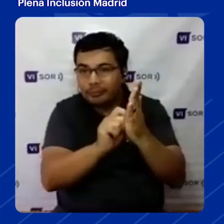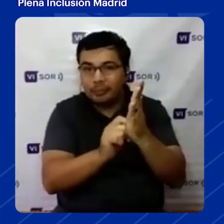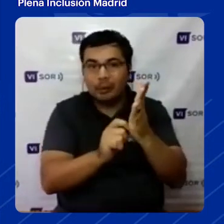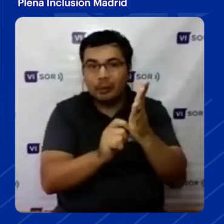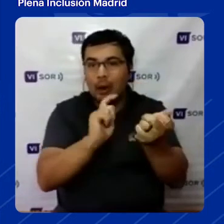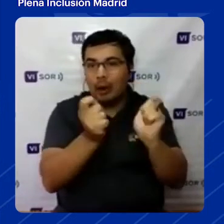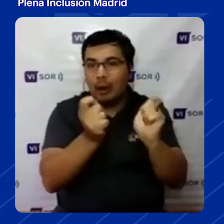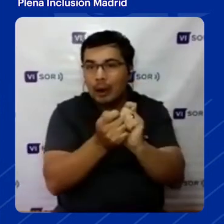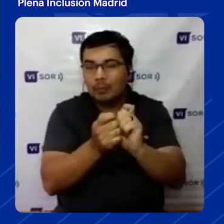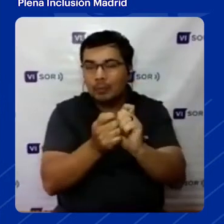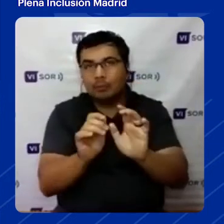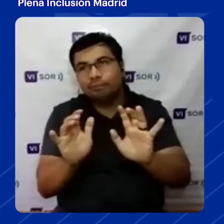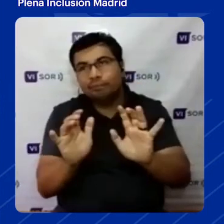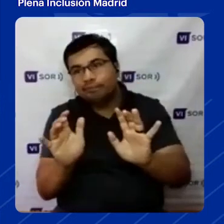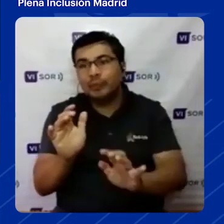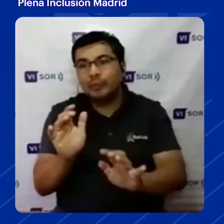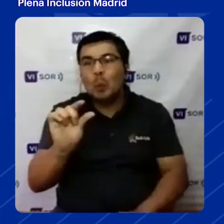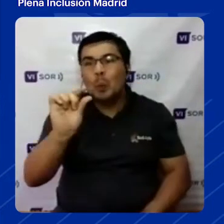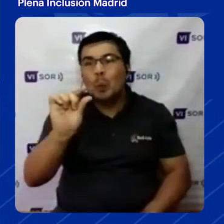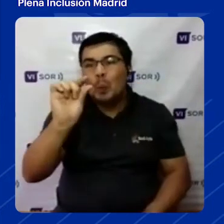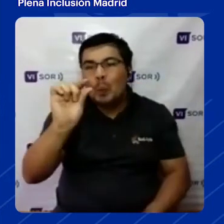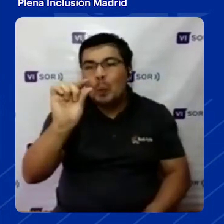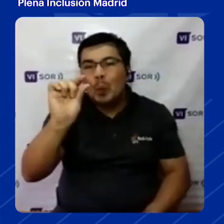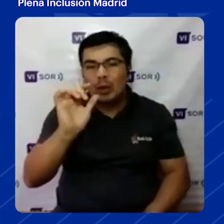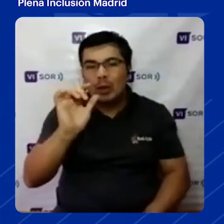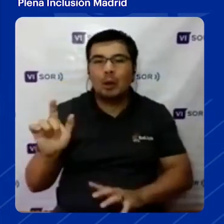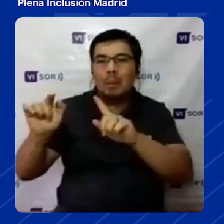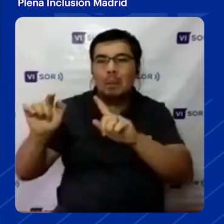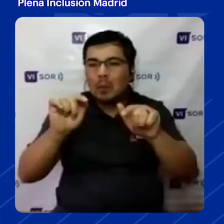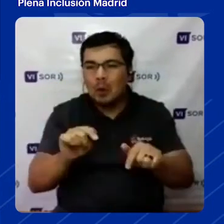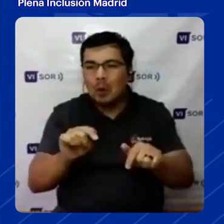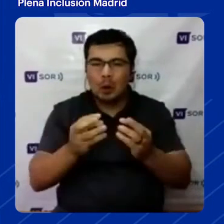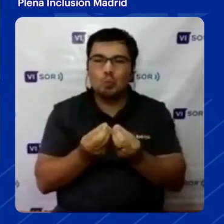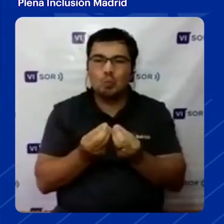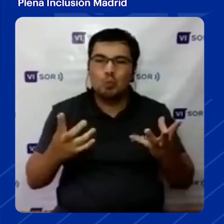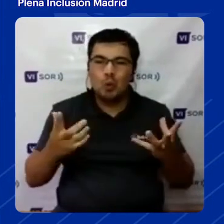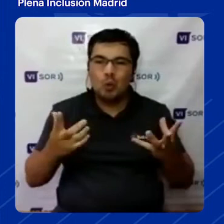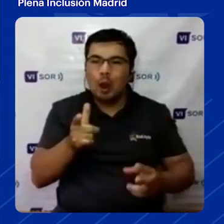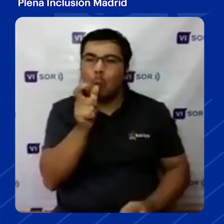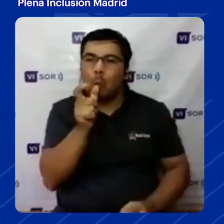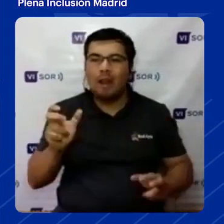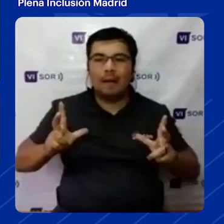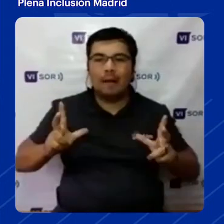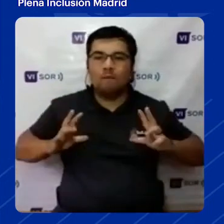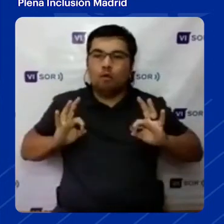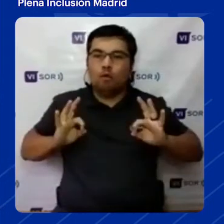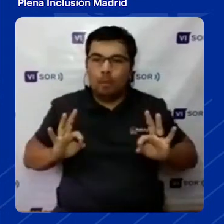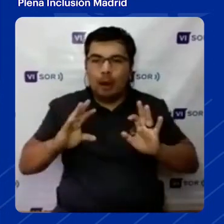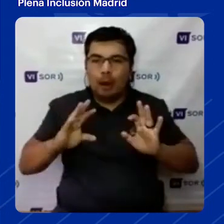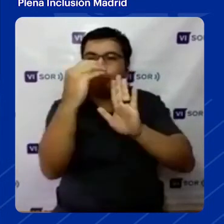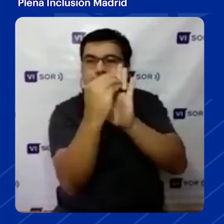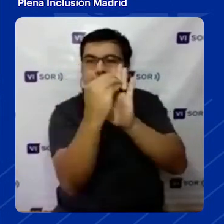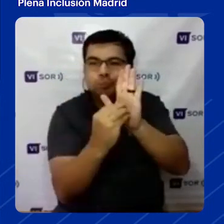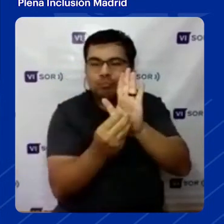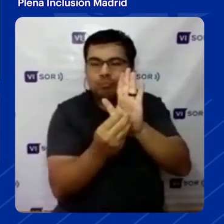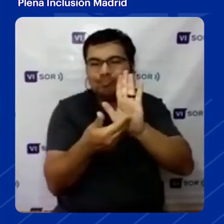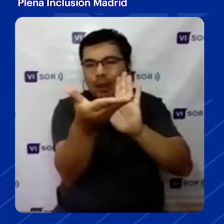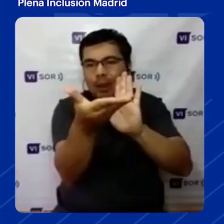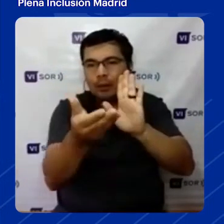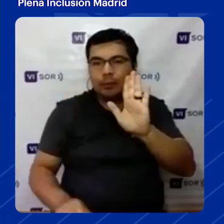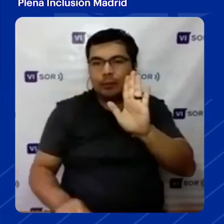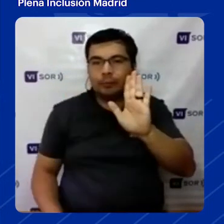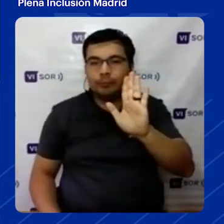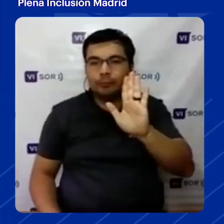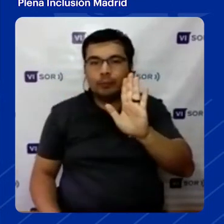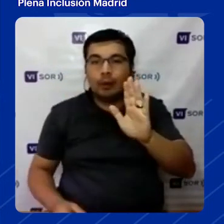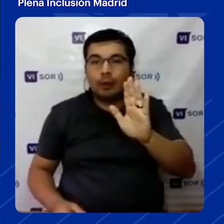todavía guardan muchísimos formalismos y muchísimas barreras y dificultades. Bueno, pues el mes pasado